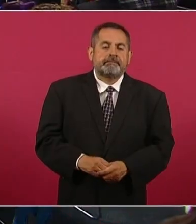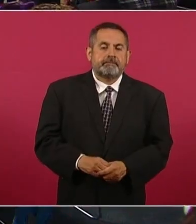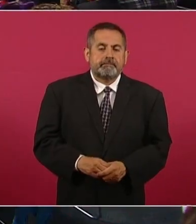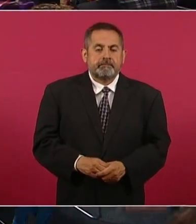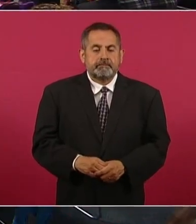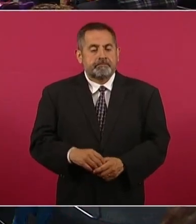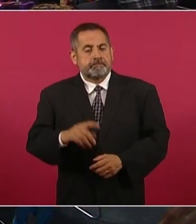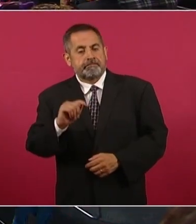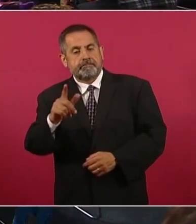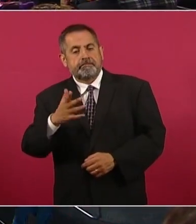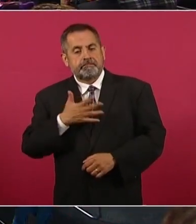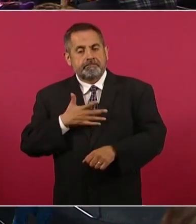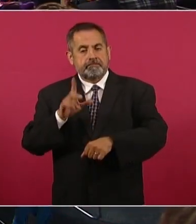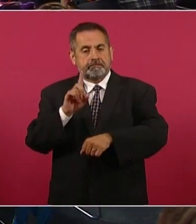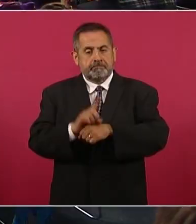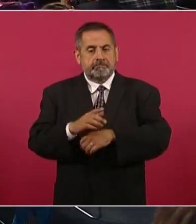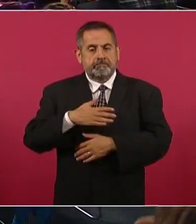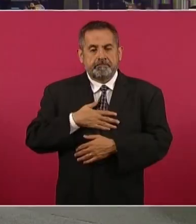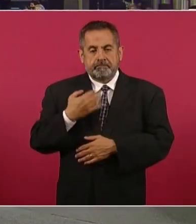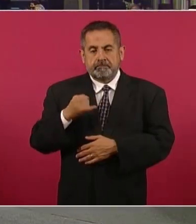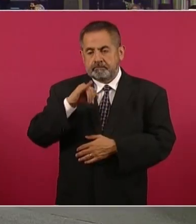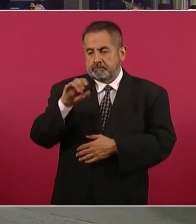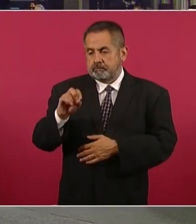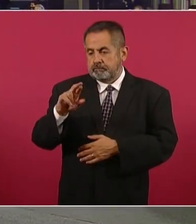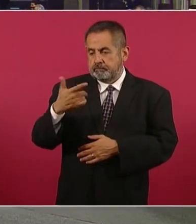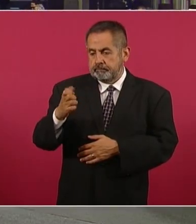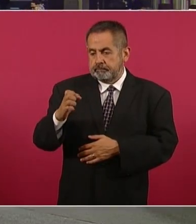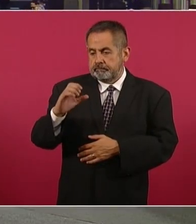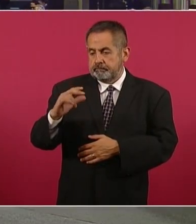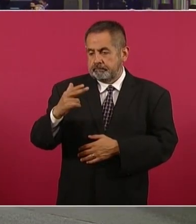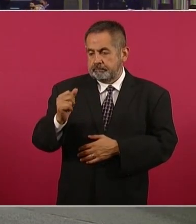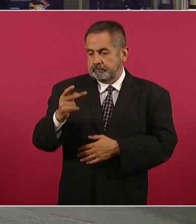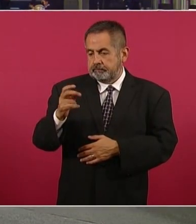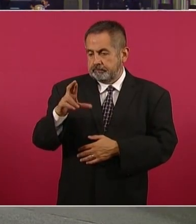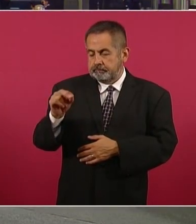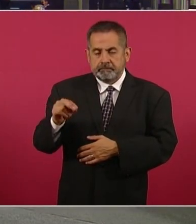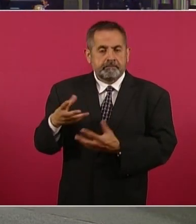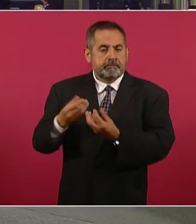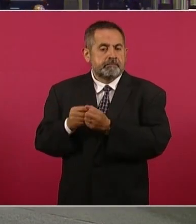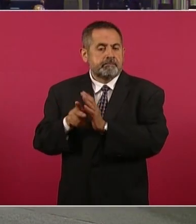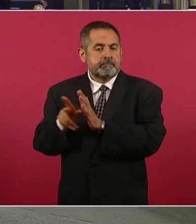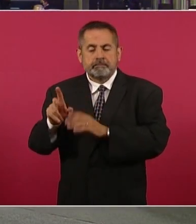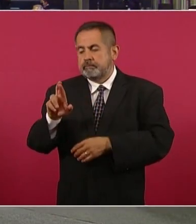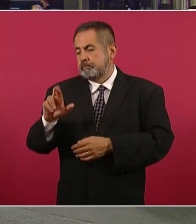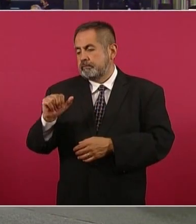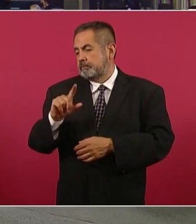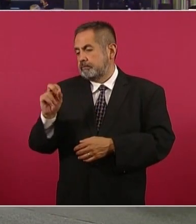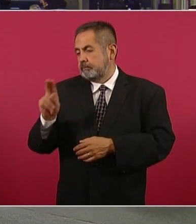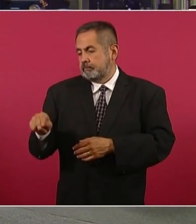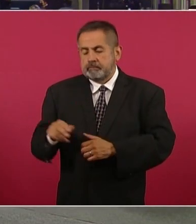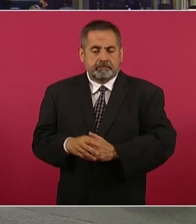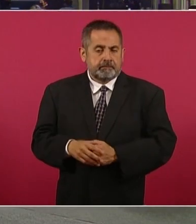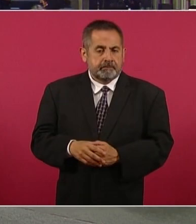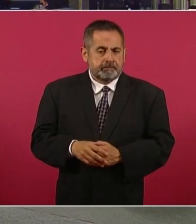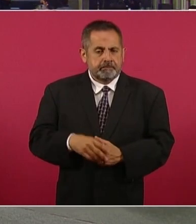¿Qué tal, presidente? Buenos días. Jorge Chaparro, del diario La Razón. Preguntarle en torno a esta